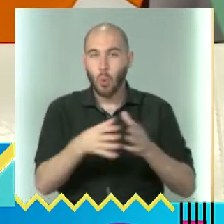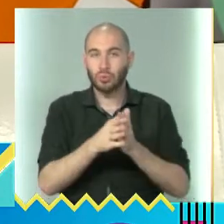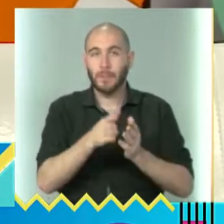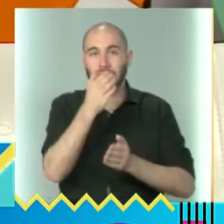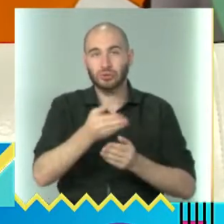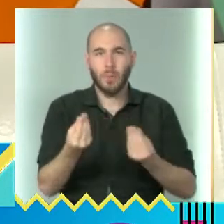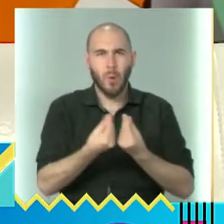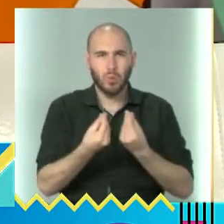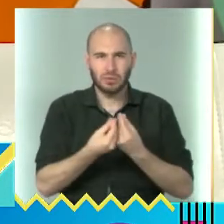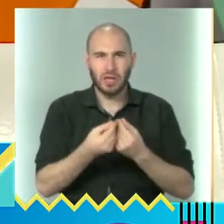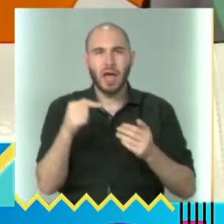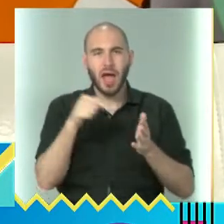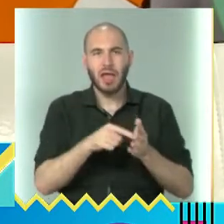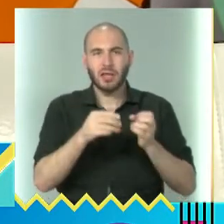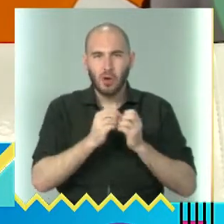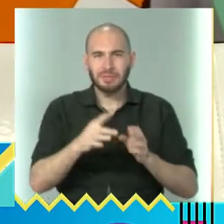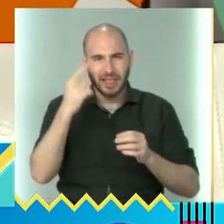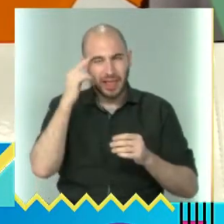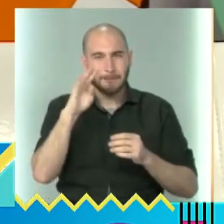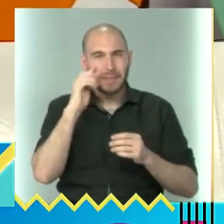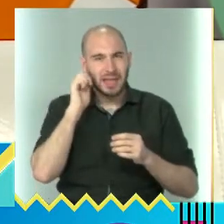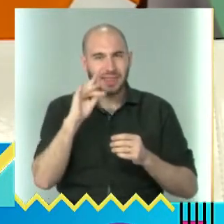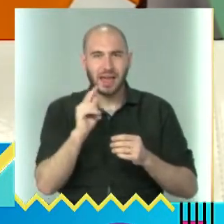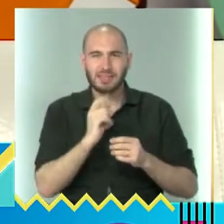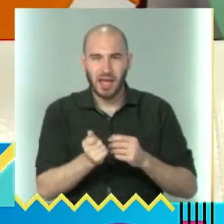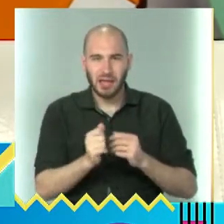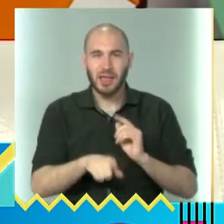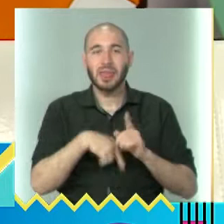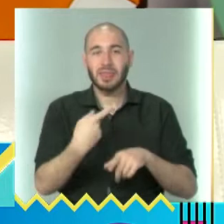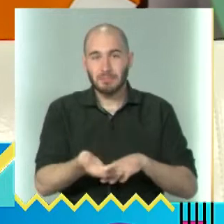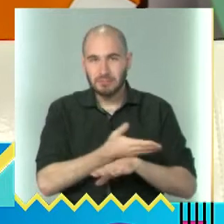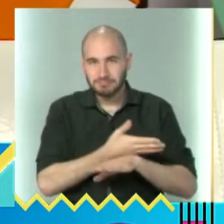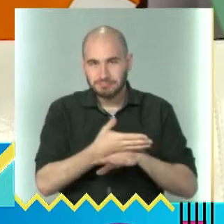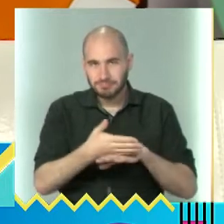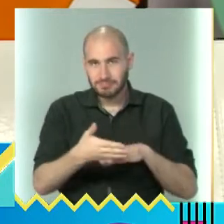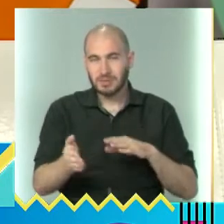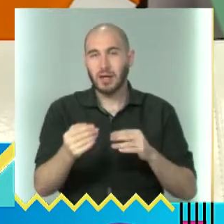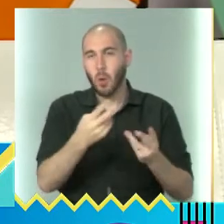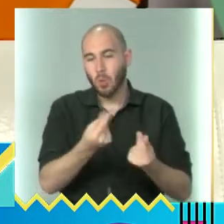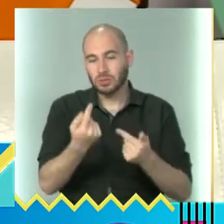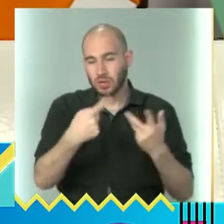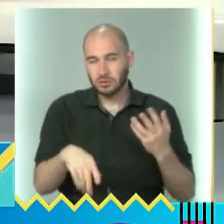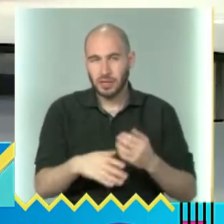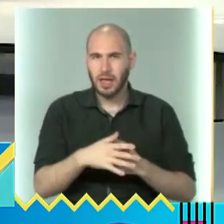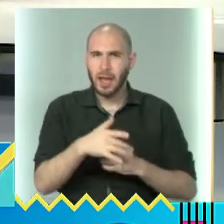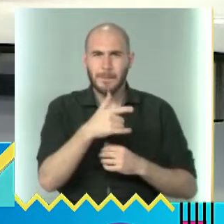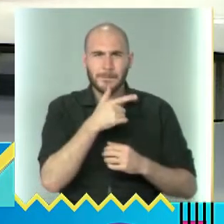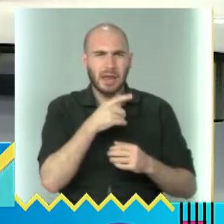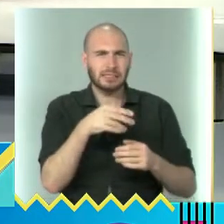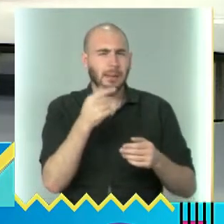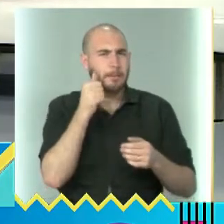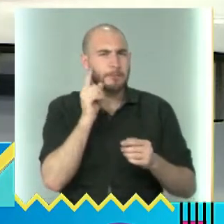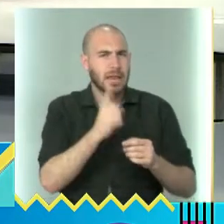gente, es de ahí donde parte la idea del Big Data y después, bueno, termina en el hecho del uso de esto. Pero parece inofensivo